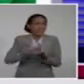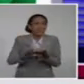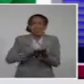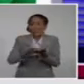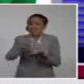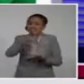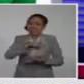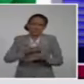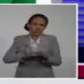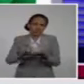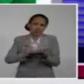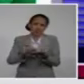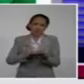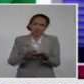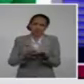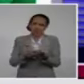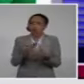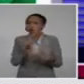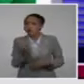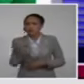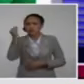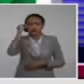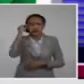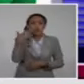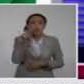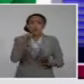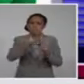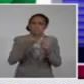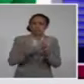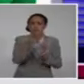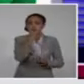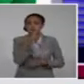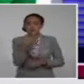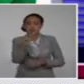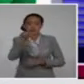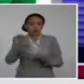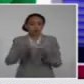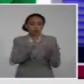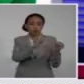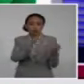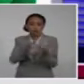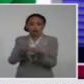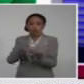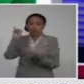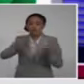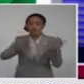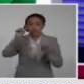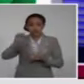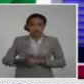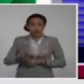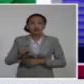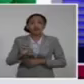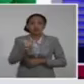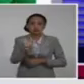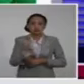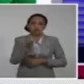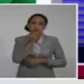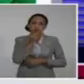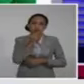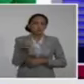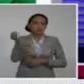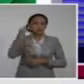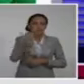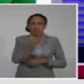por los protocolos que tenemos con los contactos, con los viajeros, pues realmente no se hubieran podido